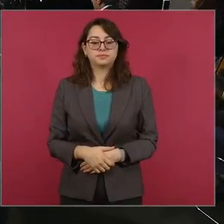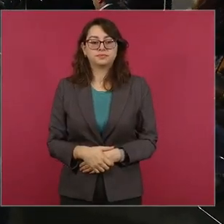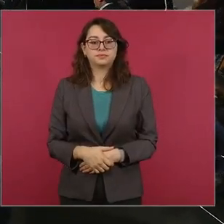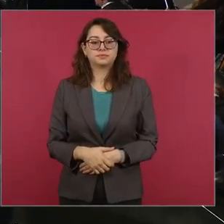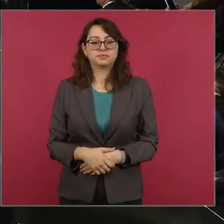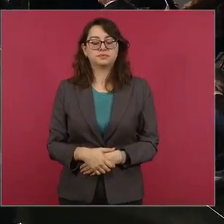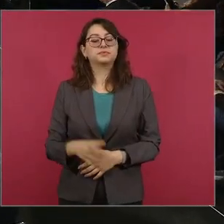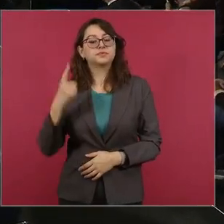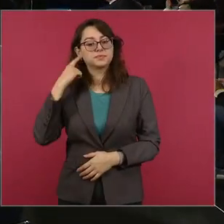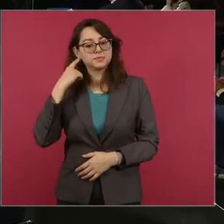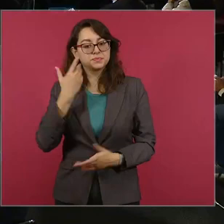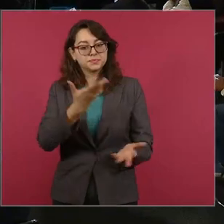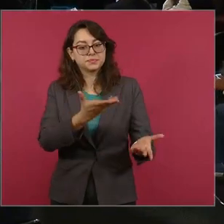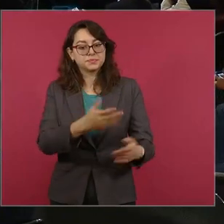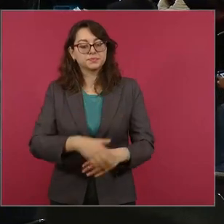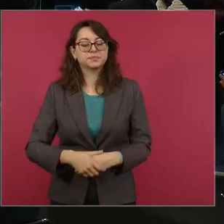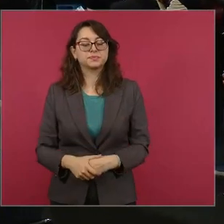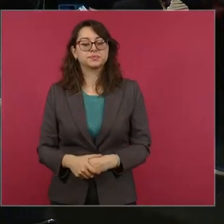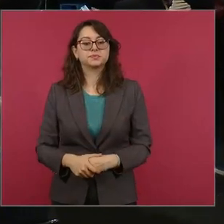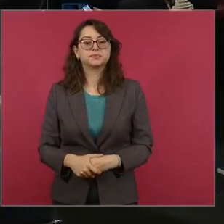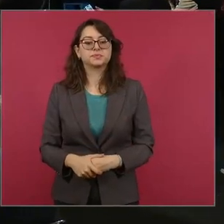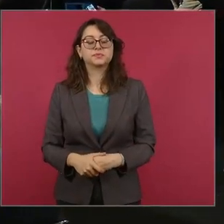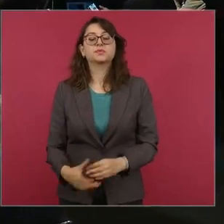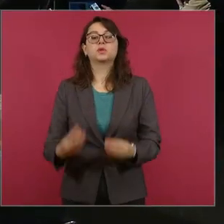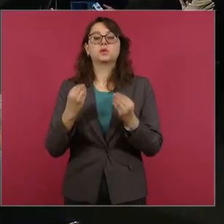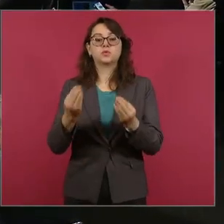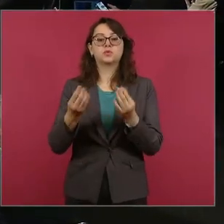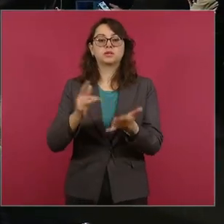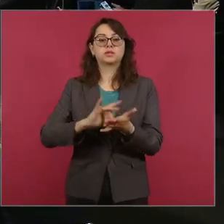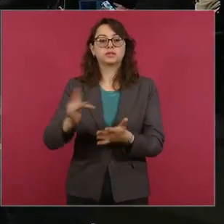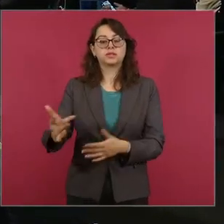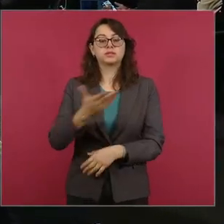Laura, te escuchamos. Muchas gracias, presidente. Muy buen día.